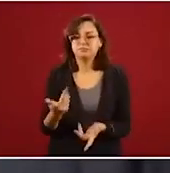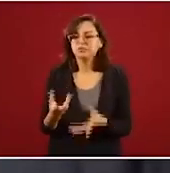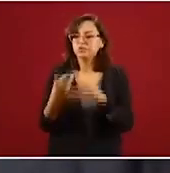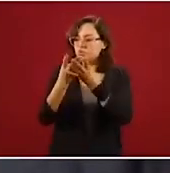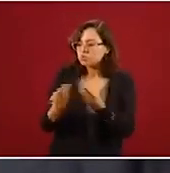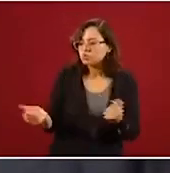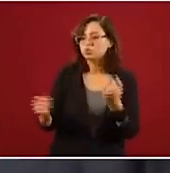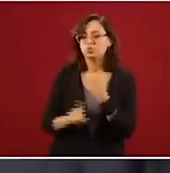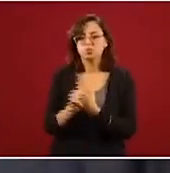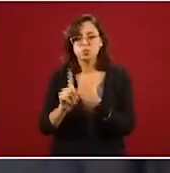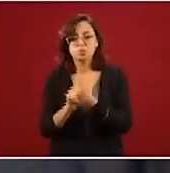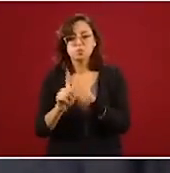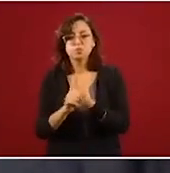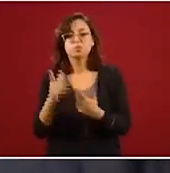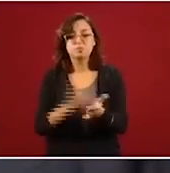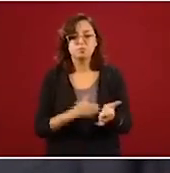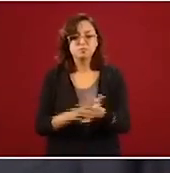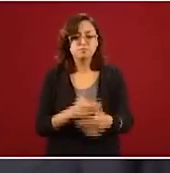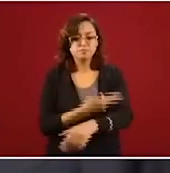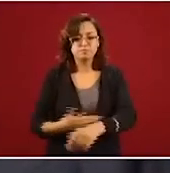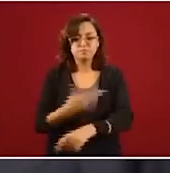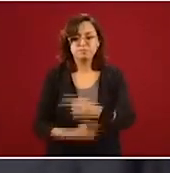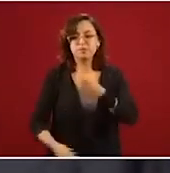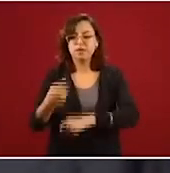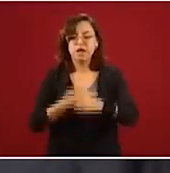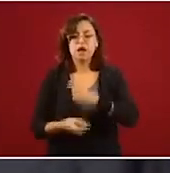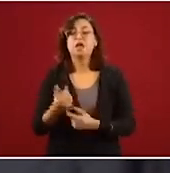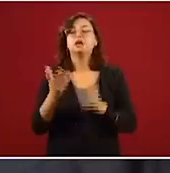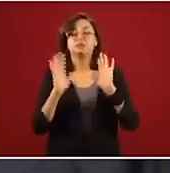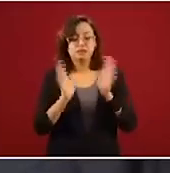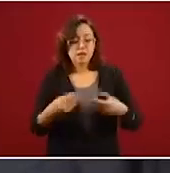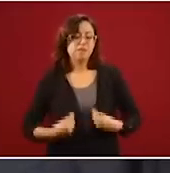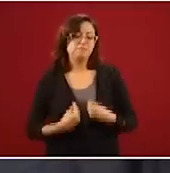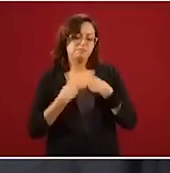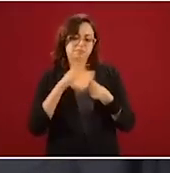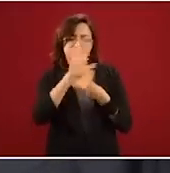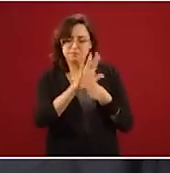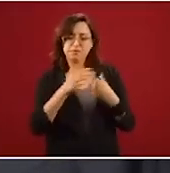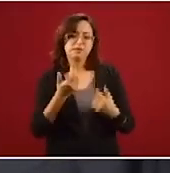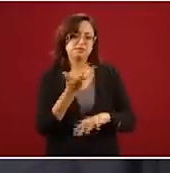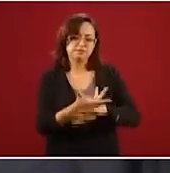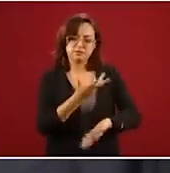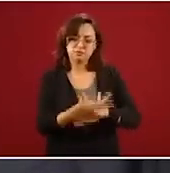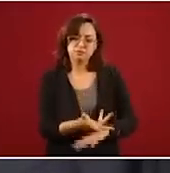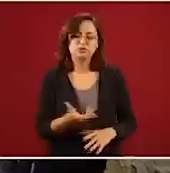de solución para arreglar papeles a quienes viven en los Estados Unidos. Eso es lo único. Muchísimas gracias. Sí, es muy buena